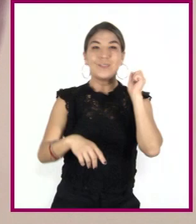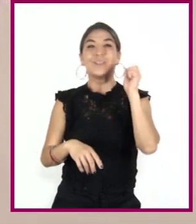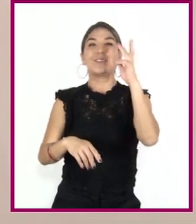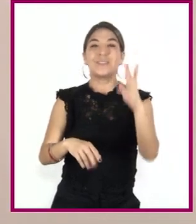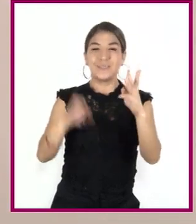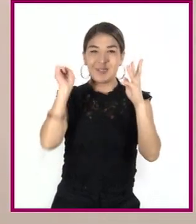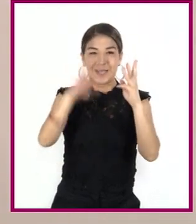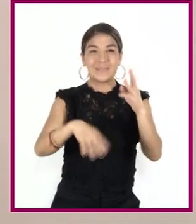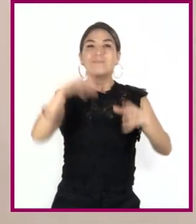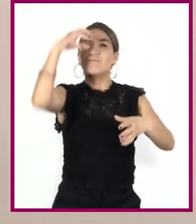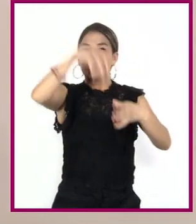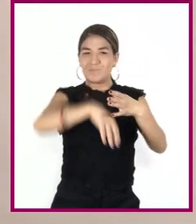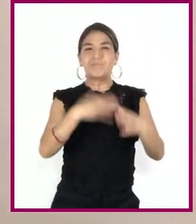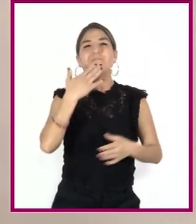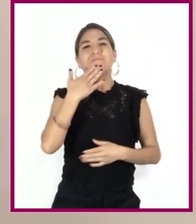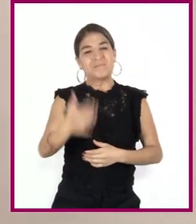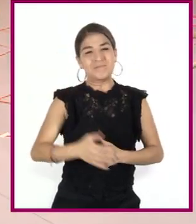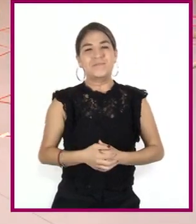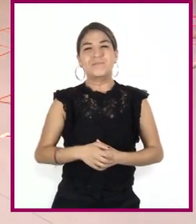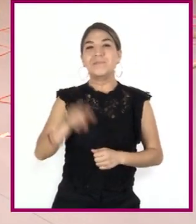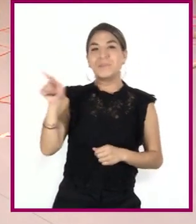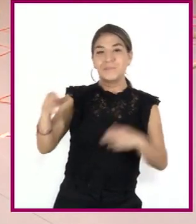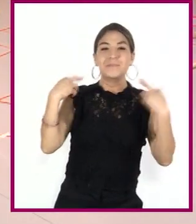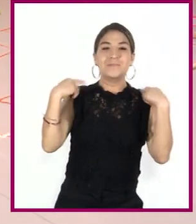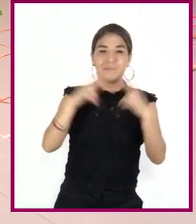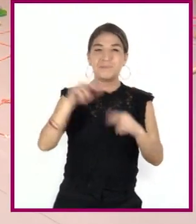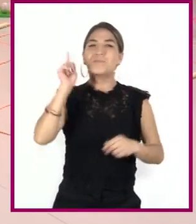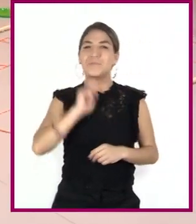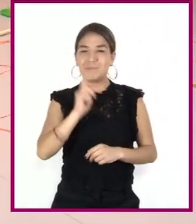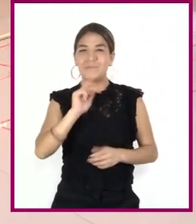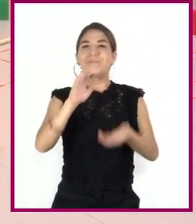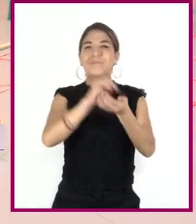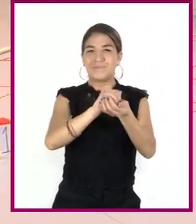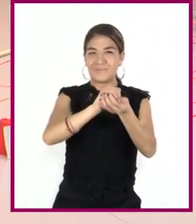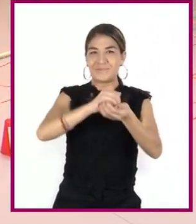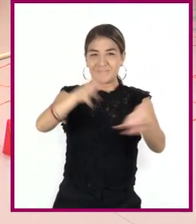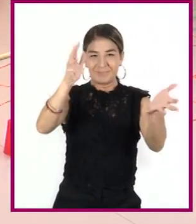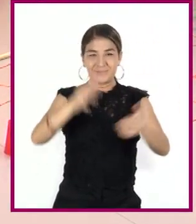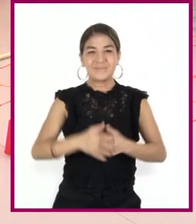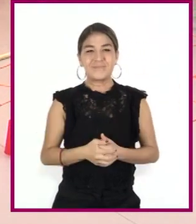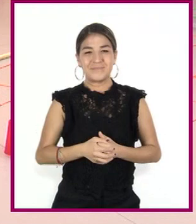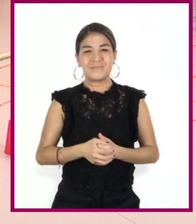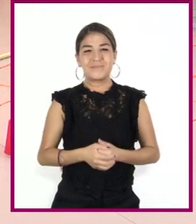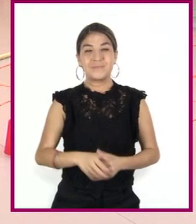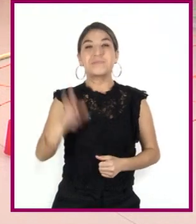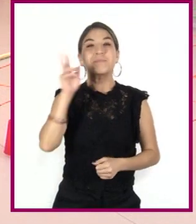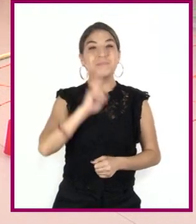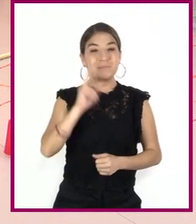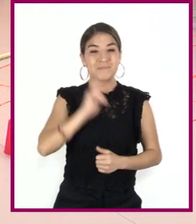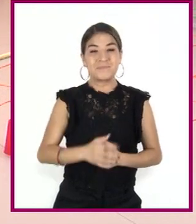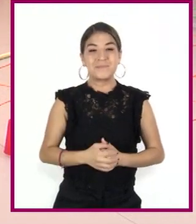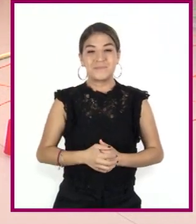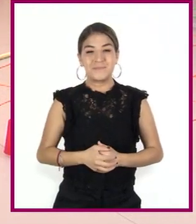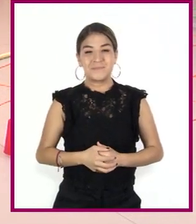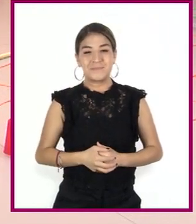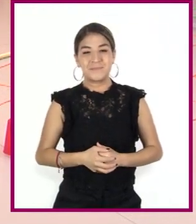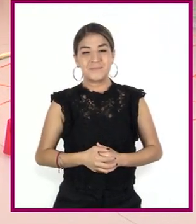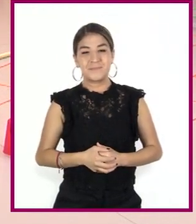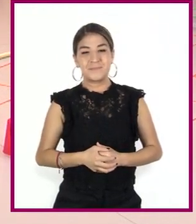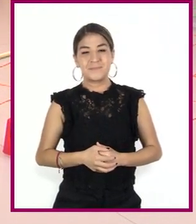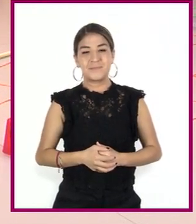Dos, tres. Muy bien. Xochitl, siguiente lanzamiento. Vamos. Vamos a ver. Como rápido.